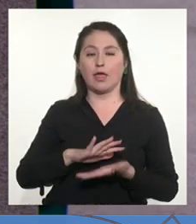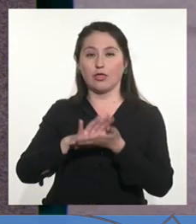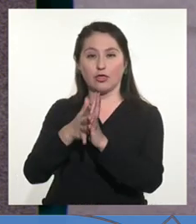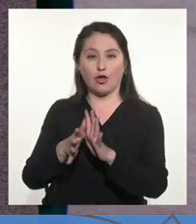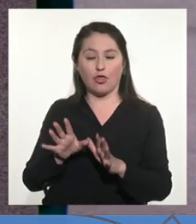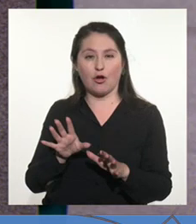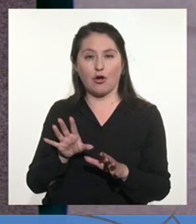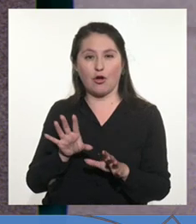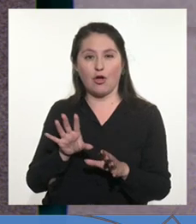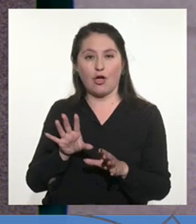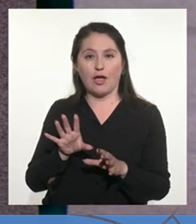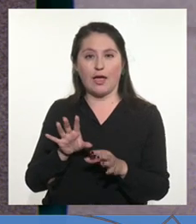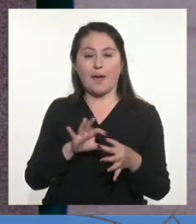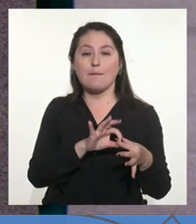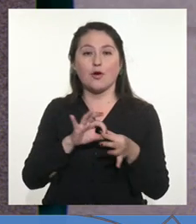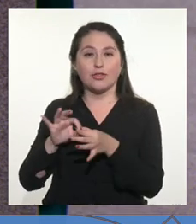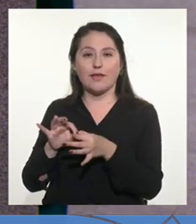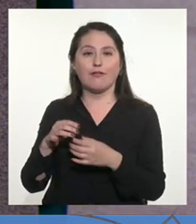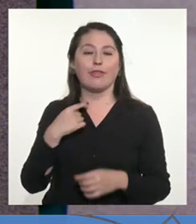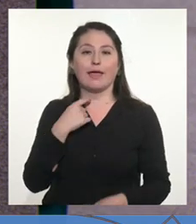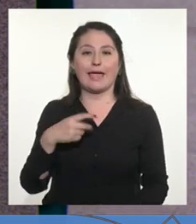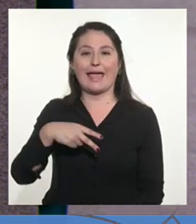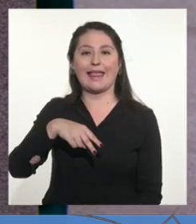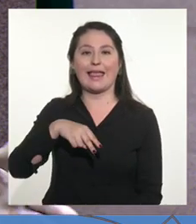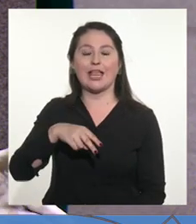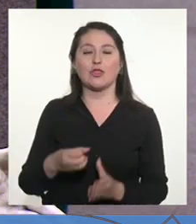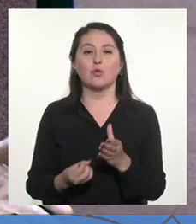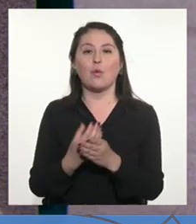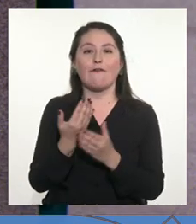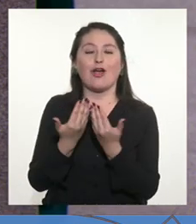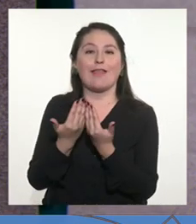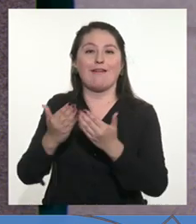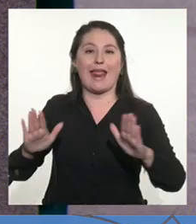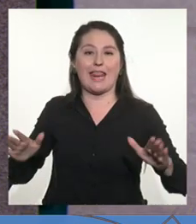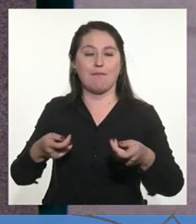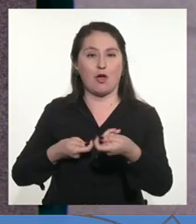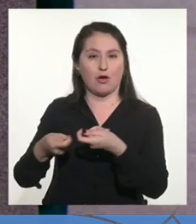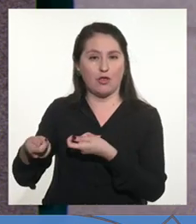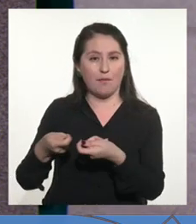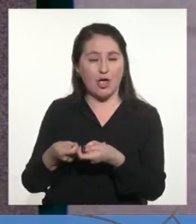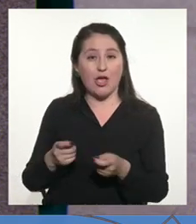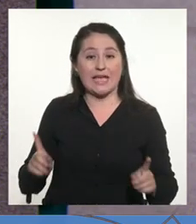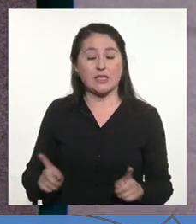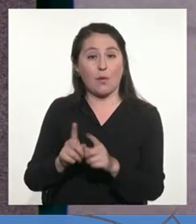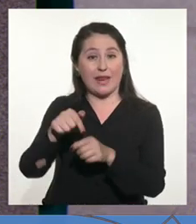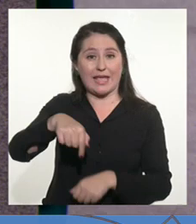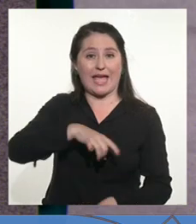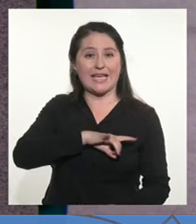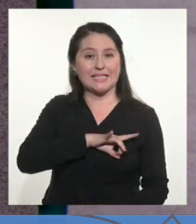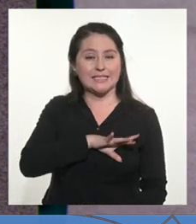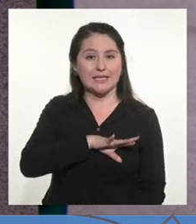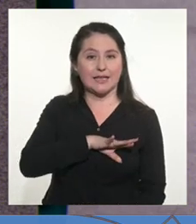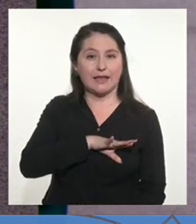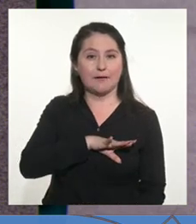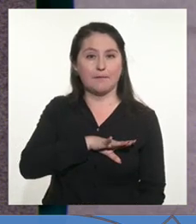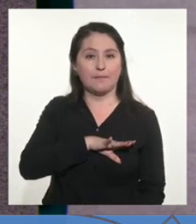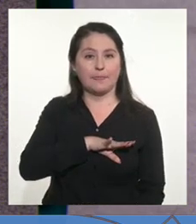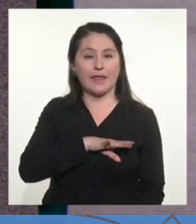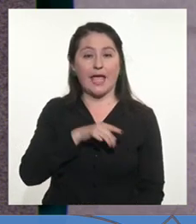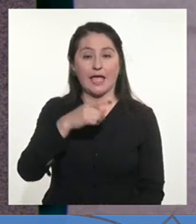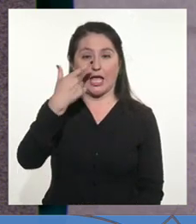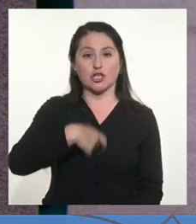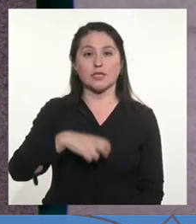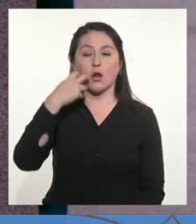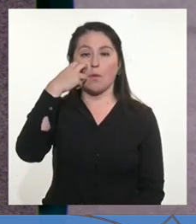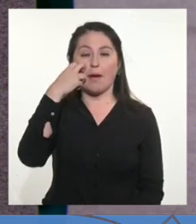y singulares divin university que están a punto de hacer una encuentro en chile son los que plantean justamente que los seres humanos